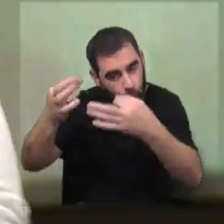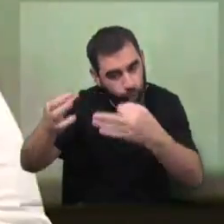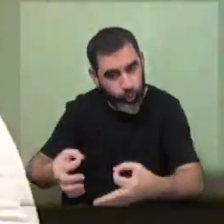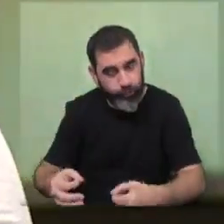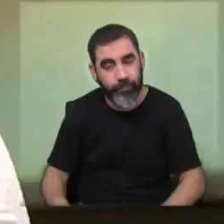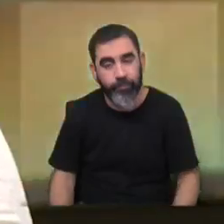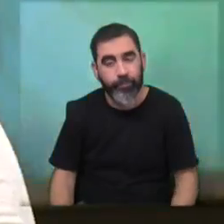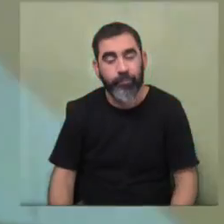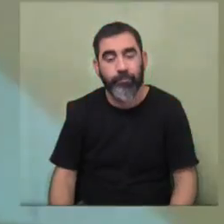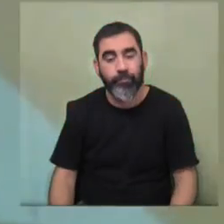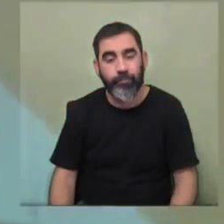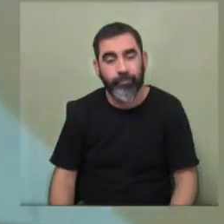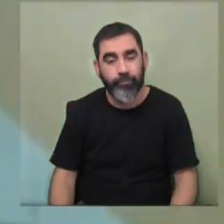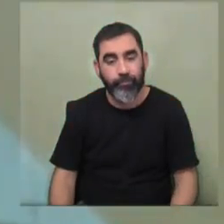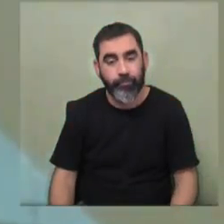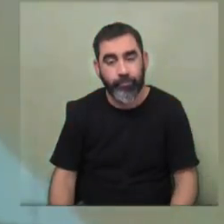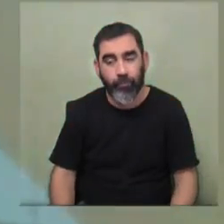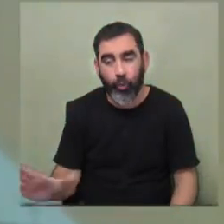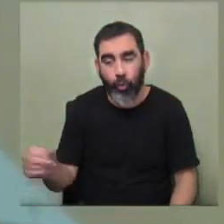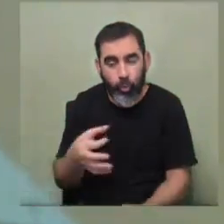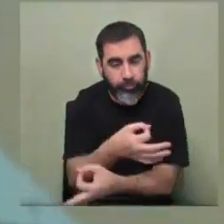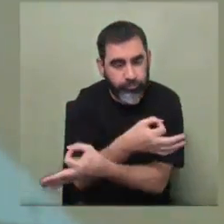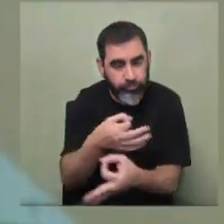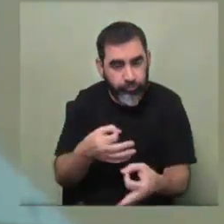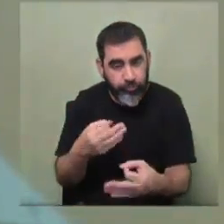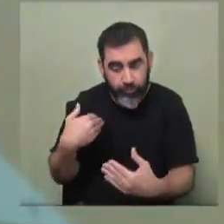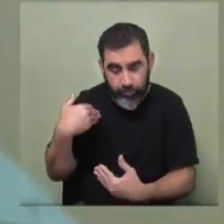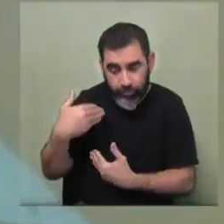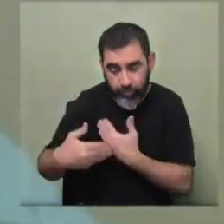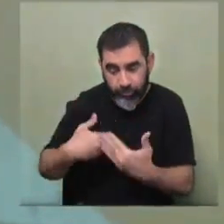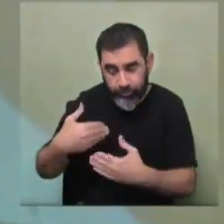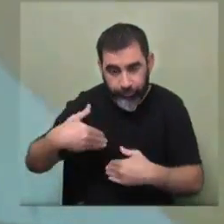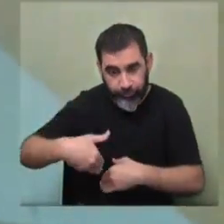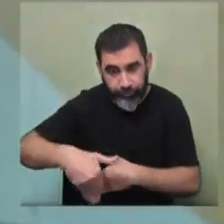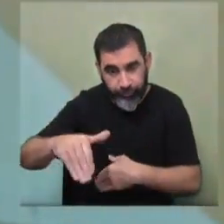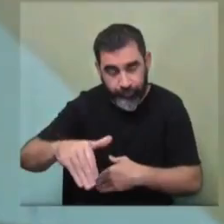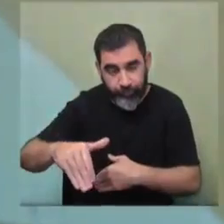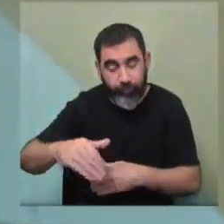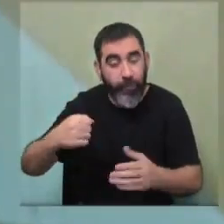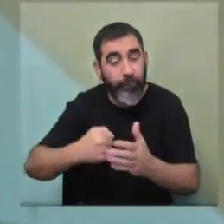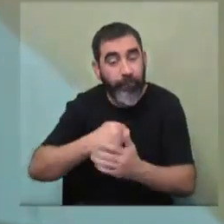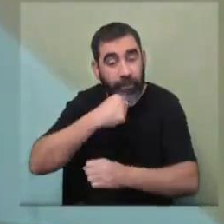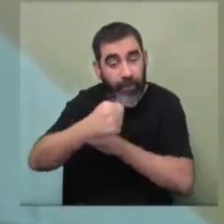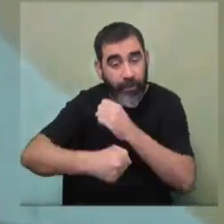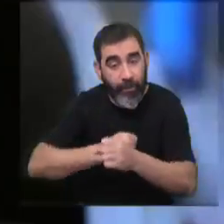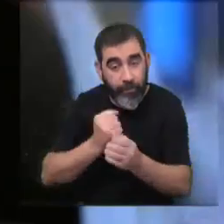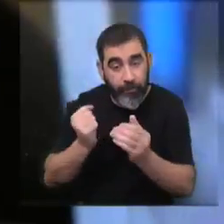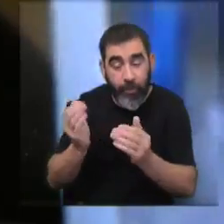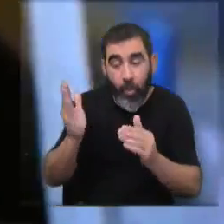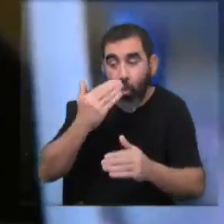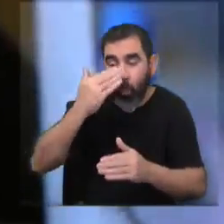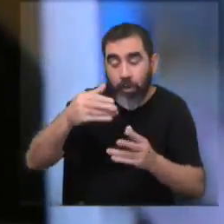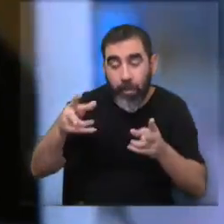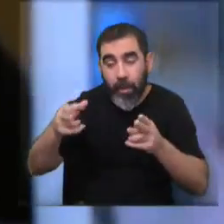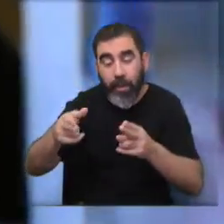de productos. Si todo sale bien y dentro de este proceso, de lo que tú decías, si a fin de año ya se pueden comenzar con la última etapa de